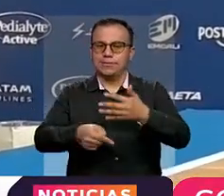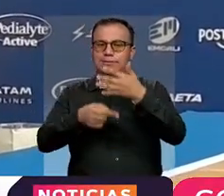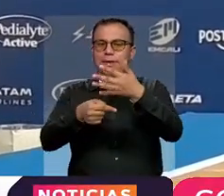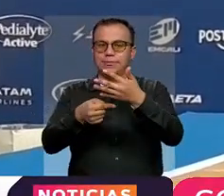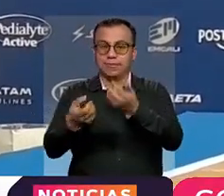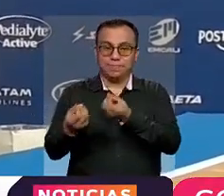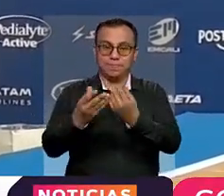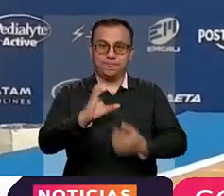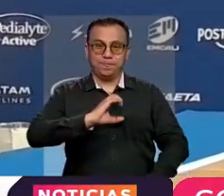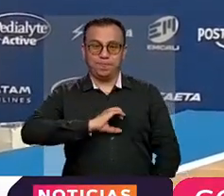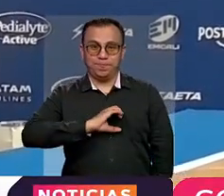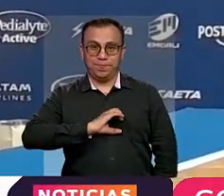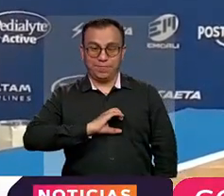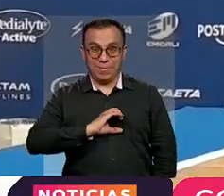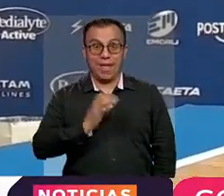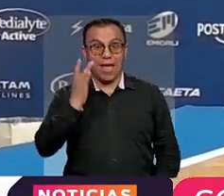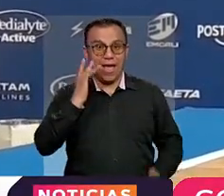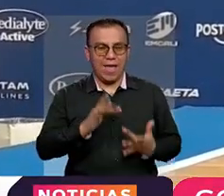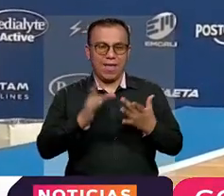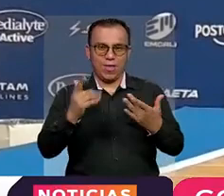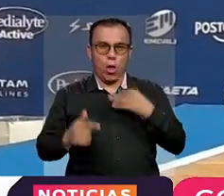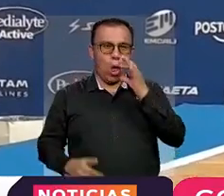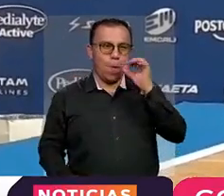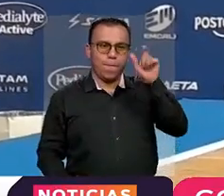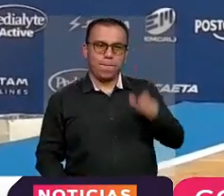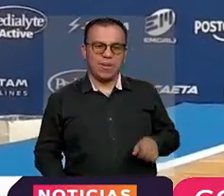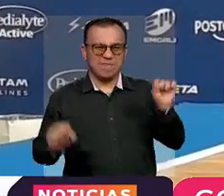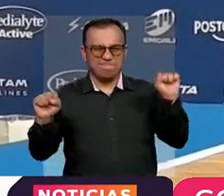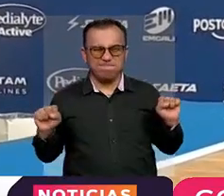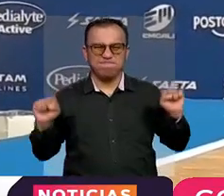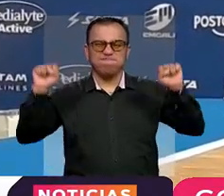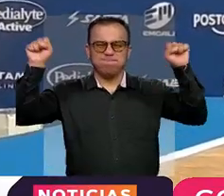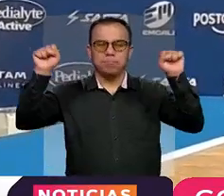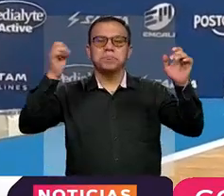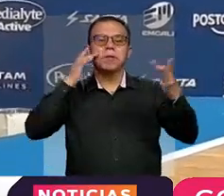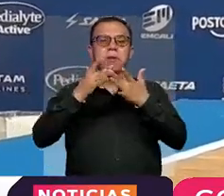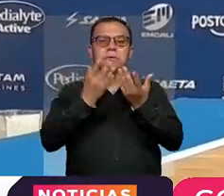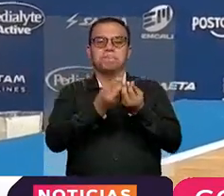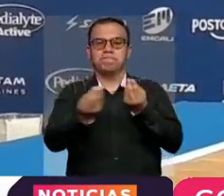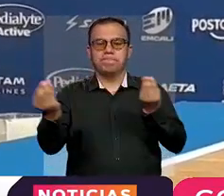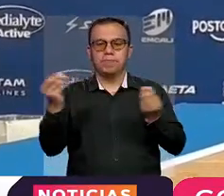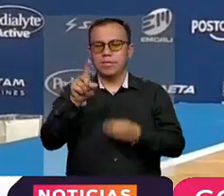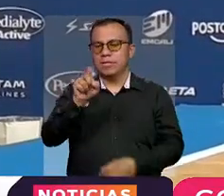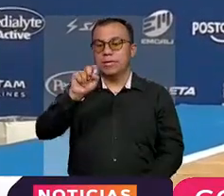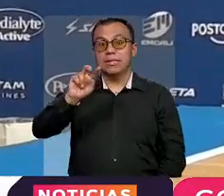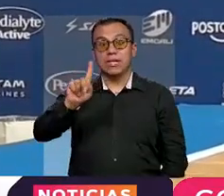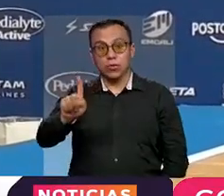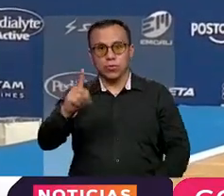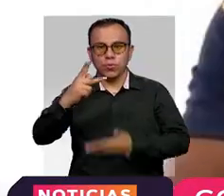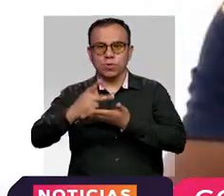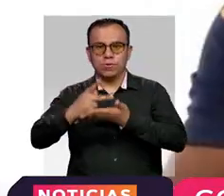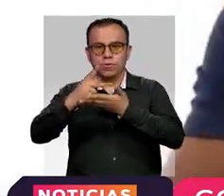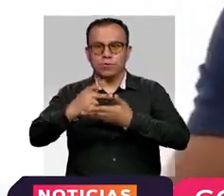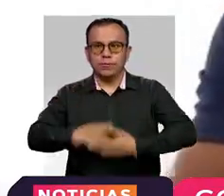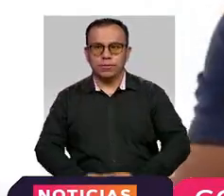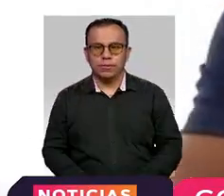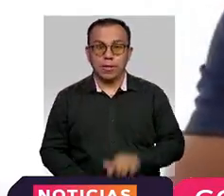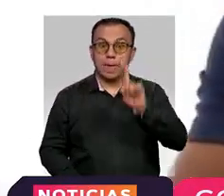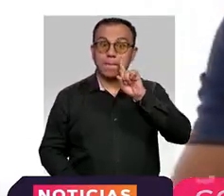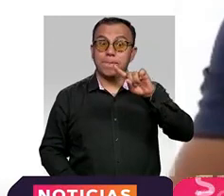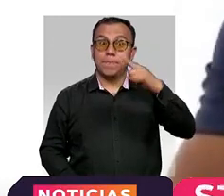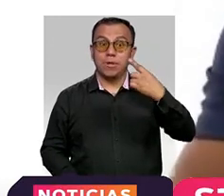país, incluyendo la presea dorada que logró Steven Villar en levantamiento de pesas en la categoría de 61 kilogramos. Primera